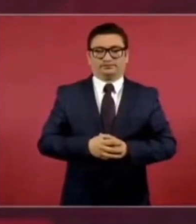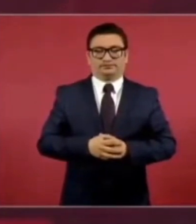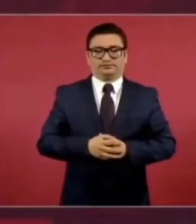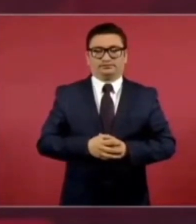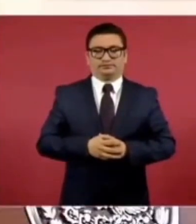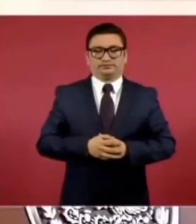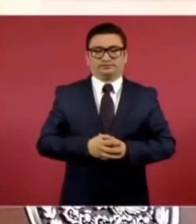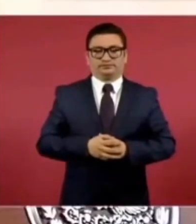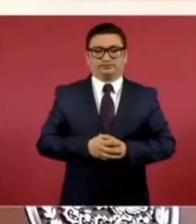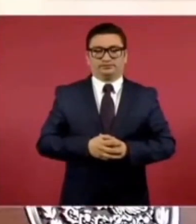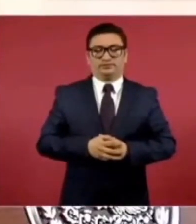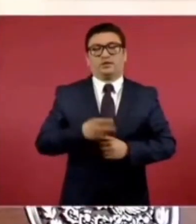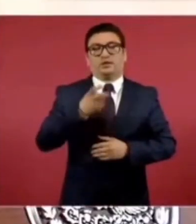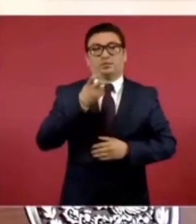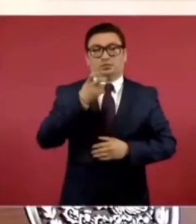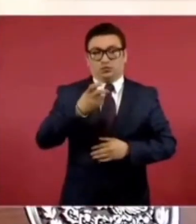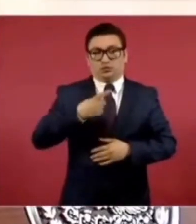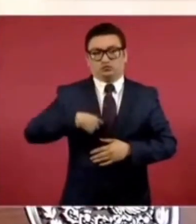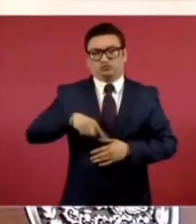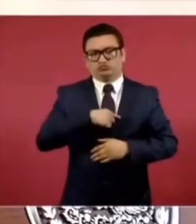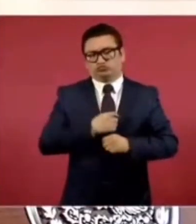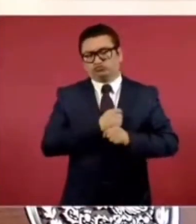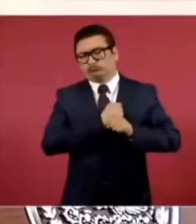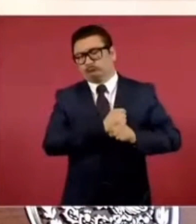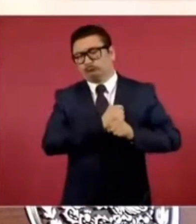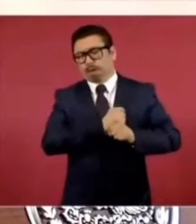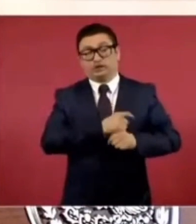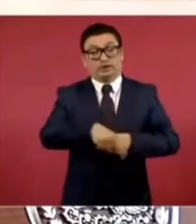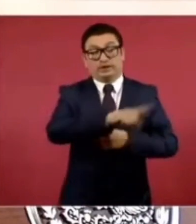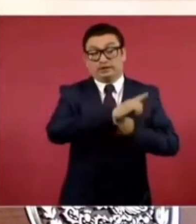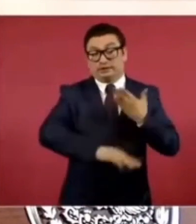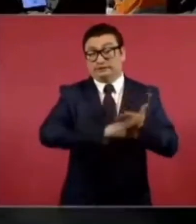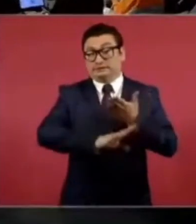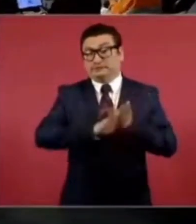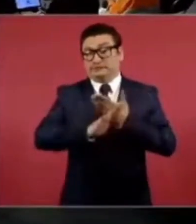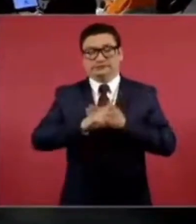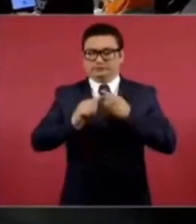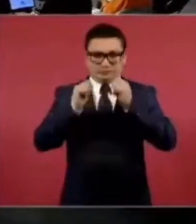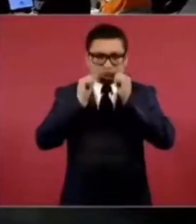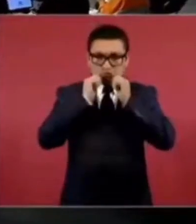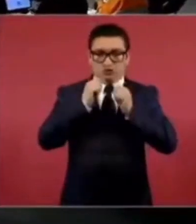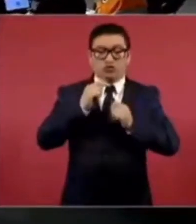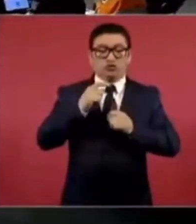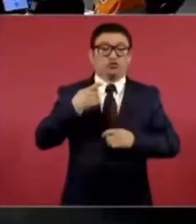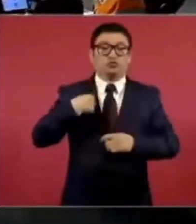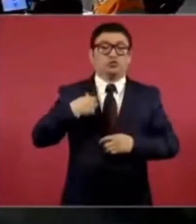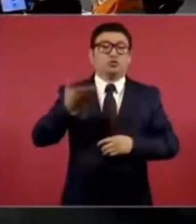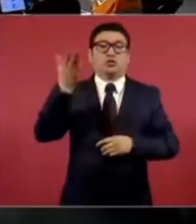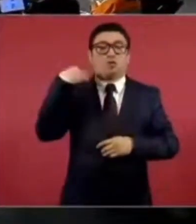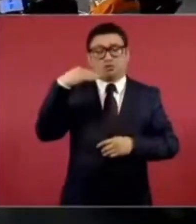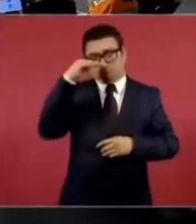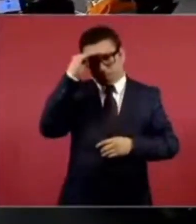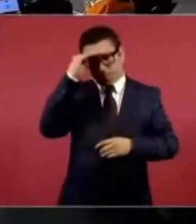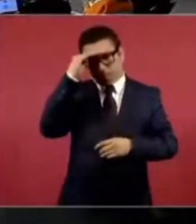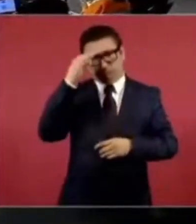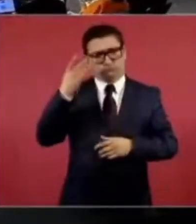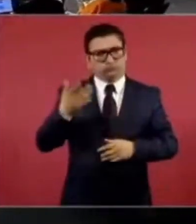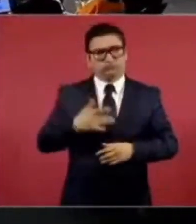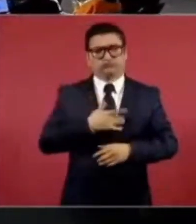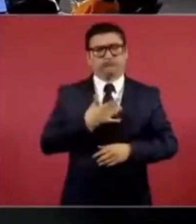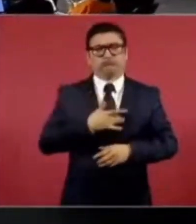que podamos resistir y que nunca haya pensado en que puedan